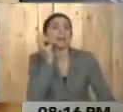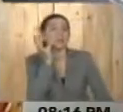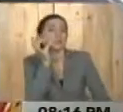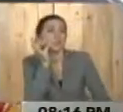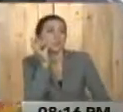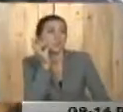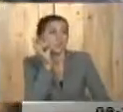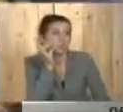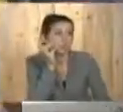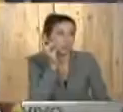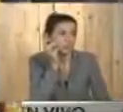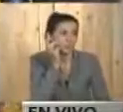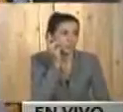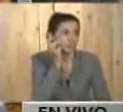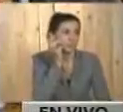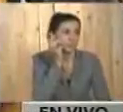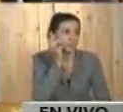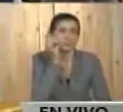Azul,